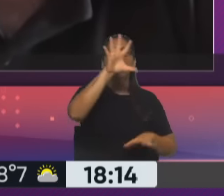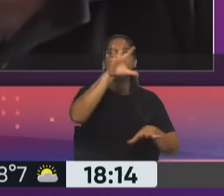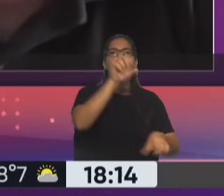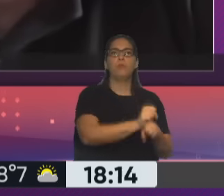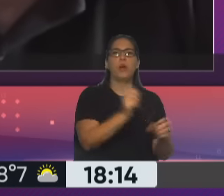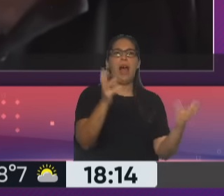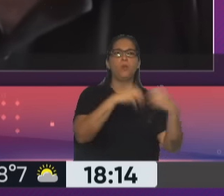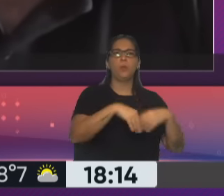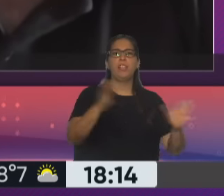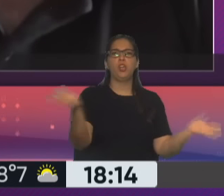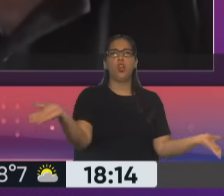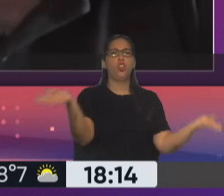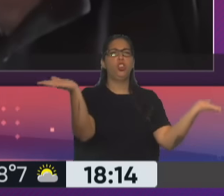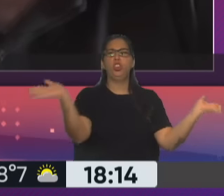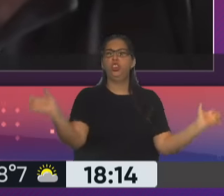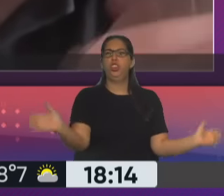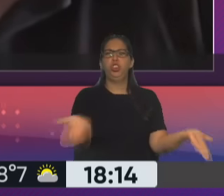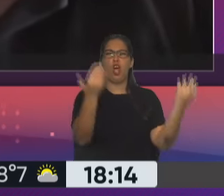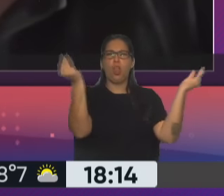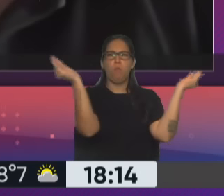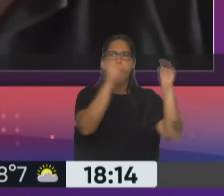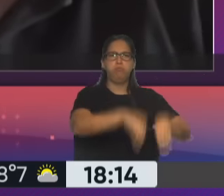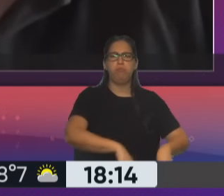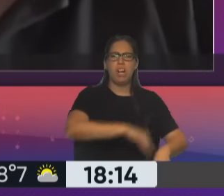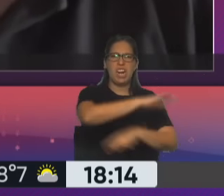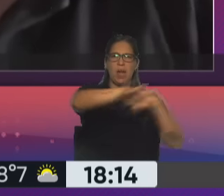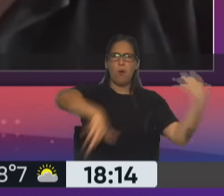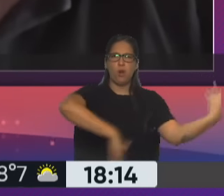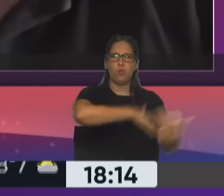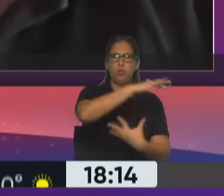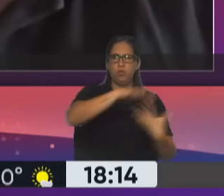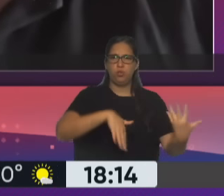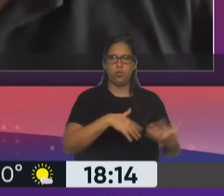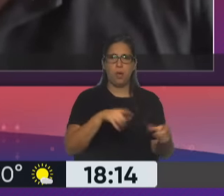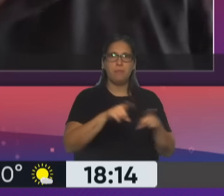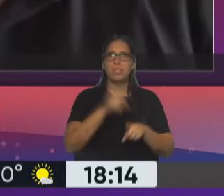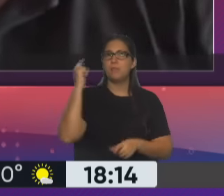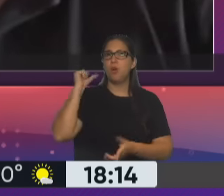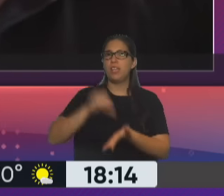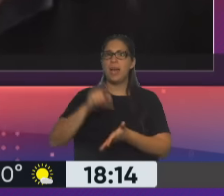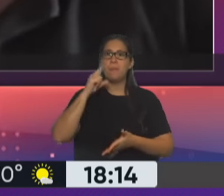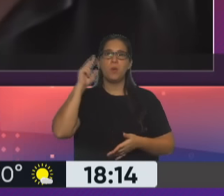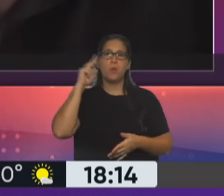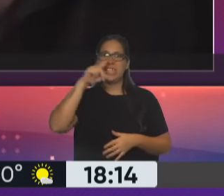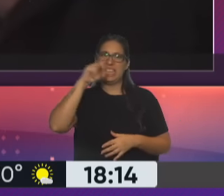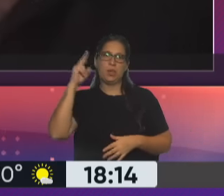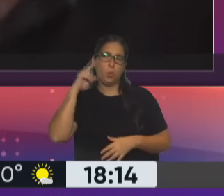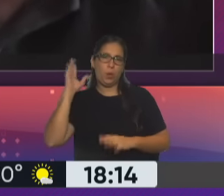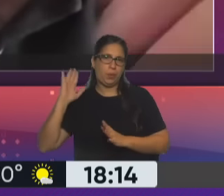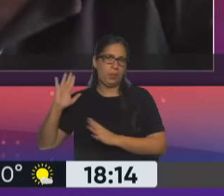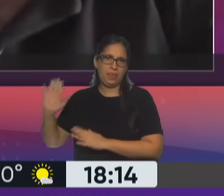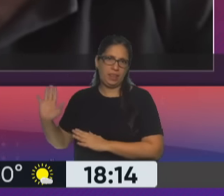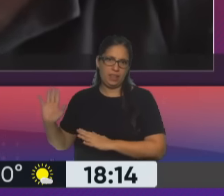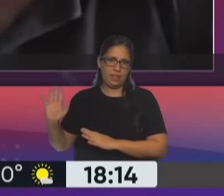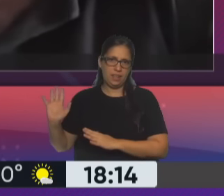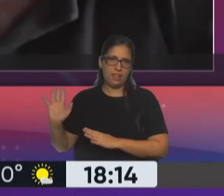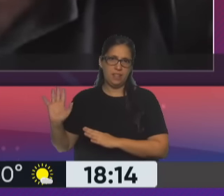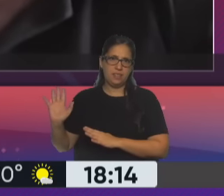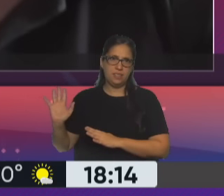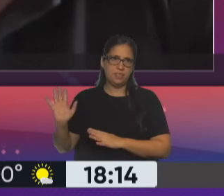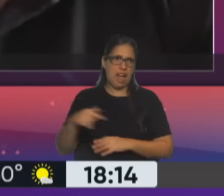cayó todo, y una revolución como pasó, por ejemplo, en el Irán del 79, que era factible que pasara o que pase también en